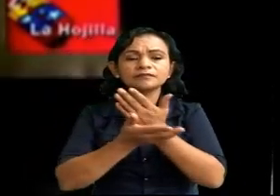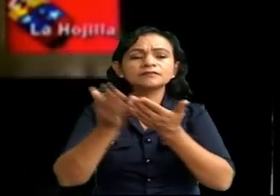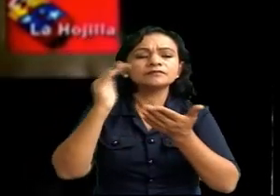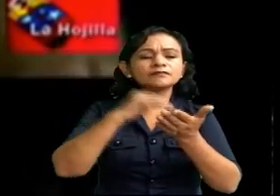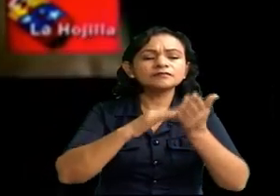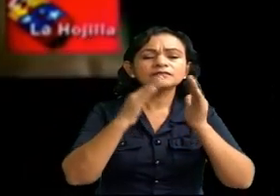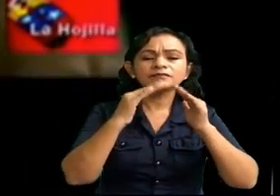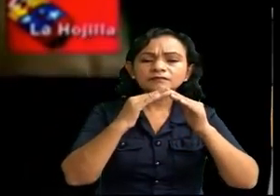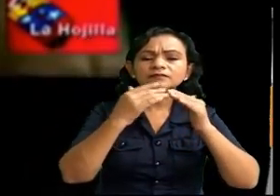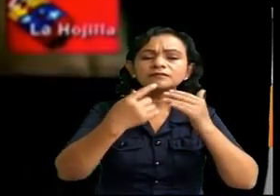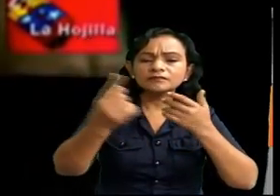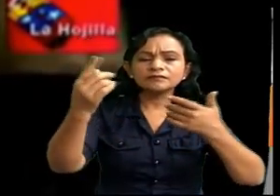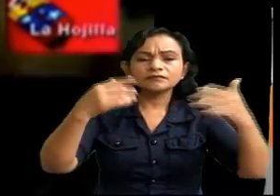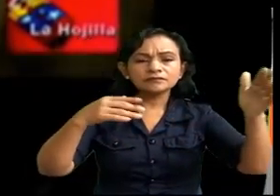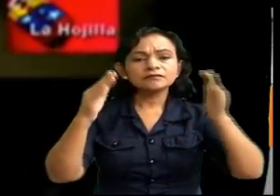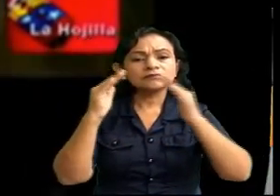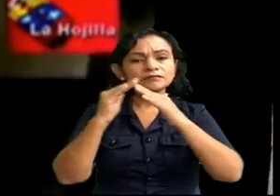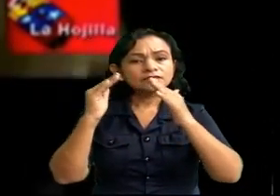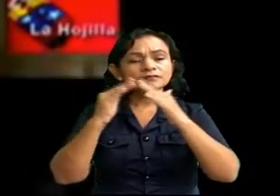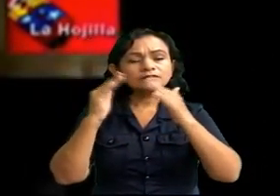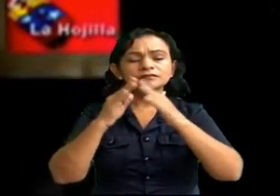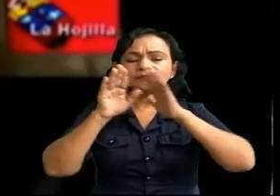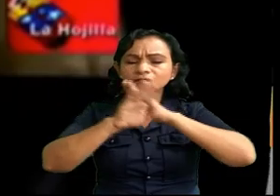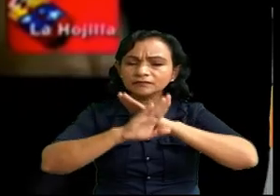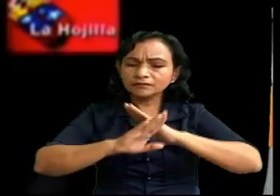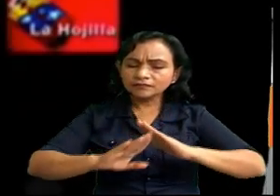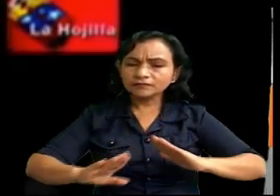casas, que vuelva la calma.